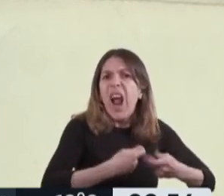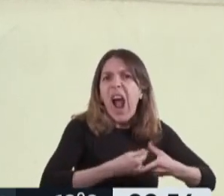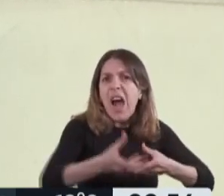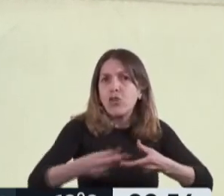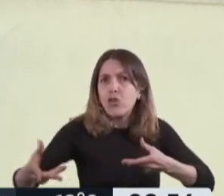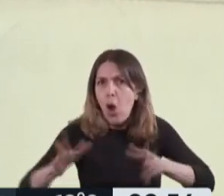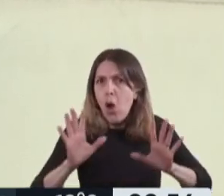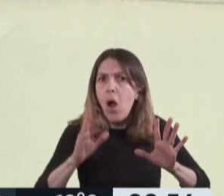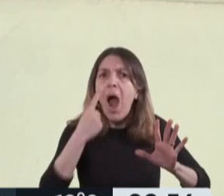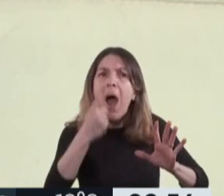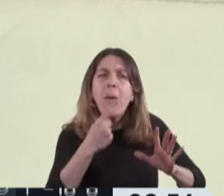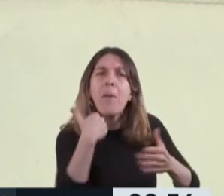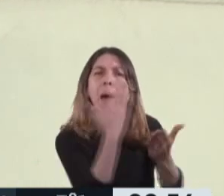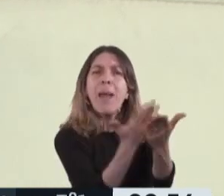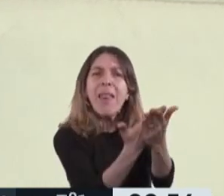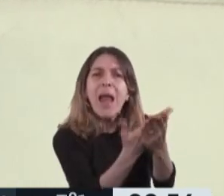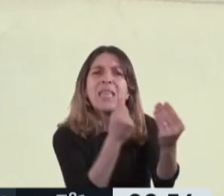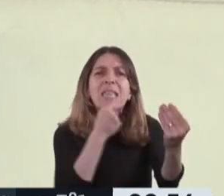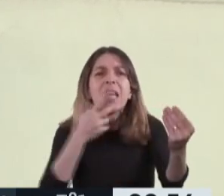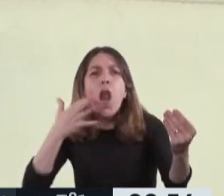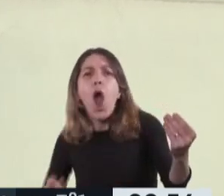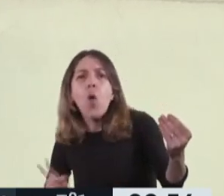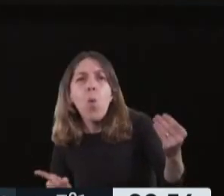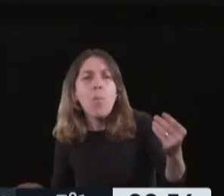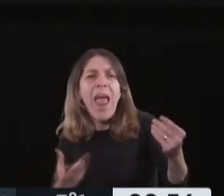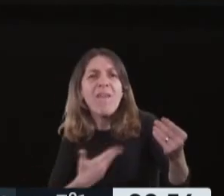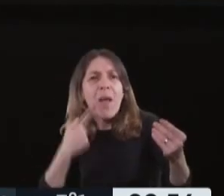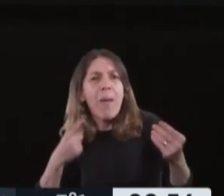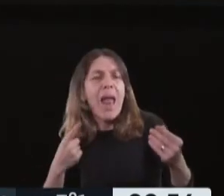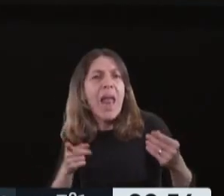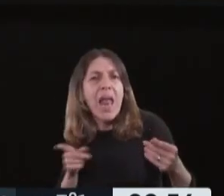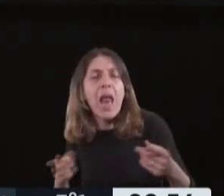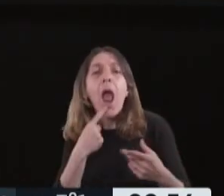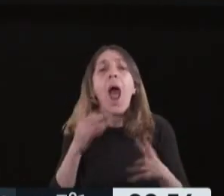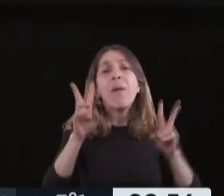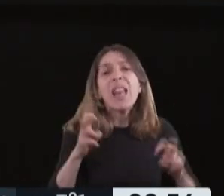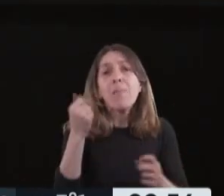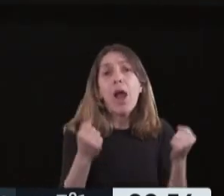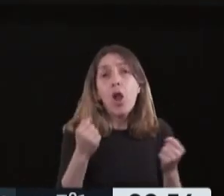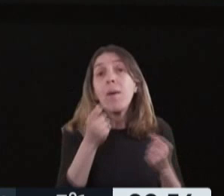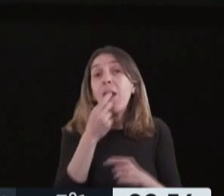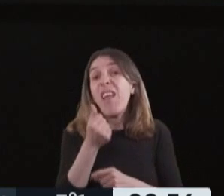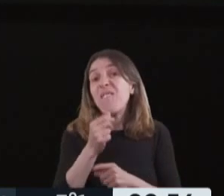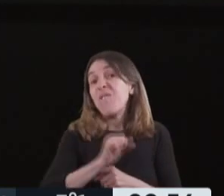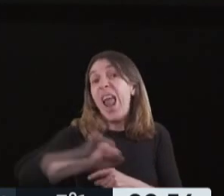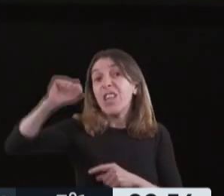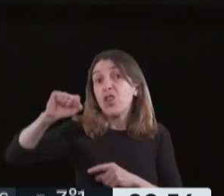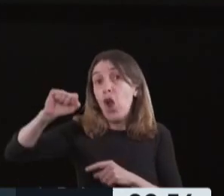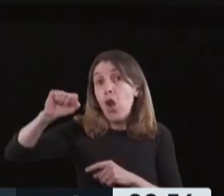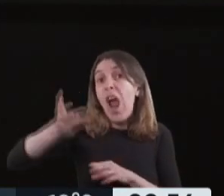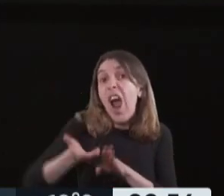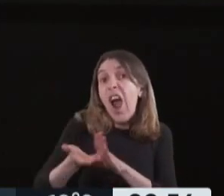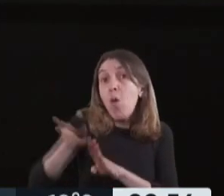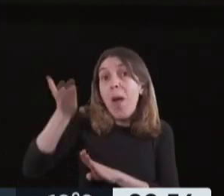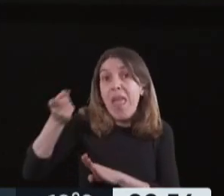ante un eventual incumplimiento y por último todo vínculo agua tema económico si ante el aumento de la inflación el gobierno piensa